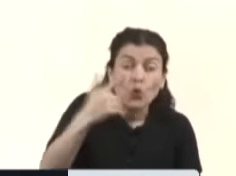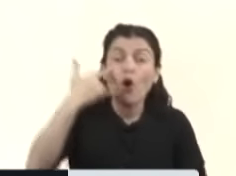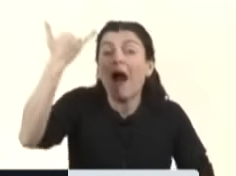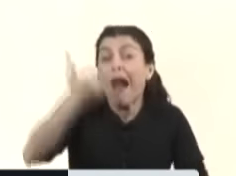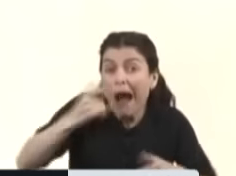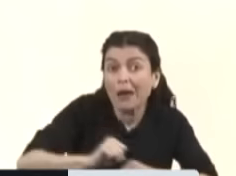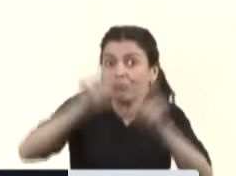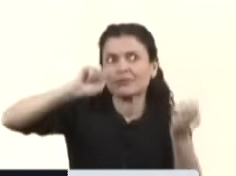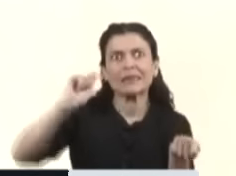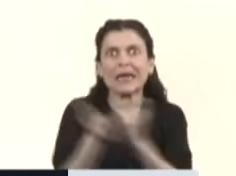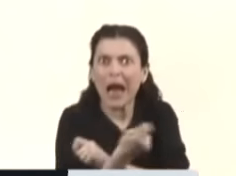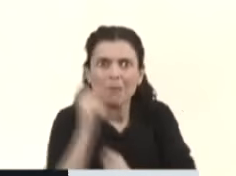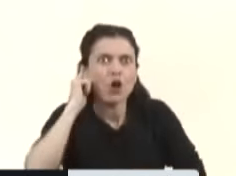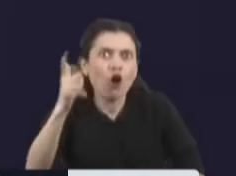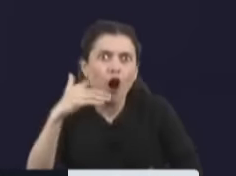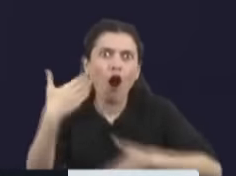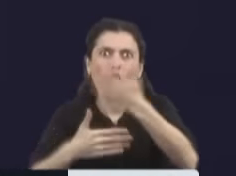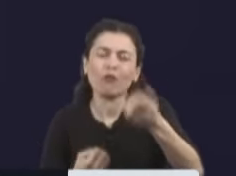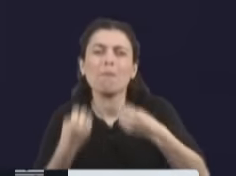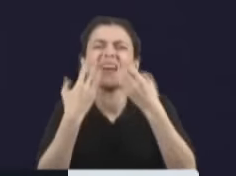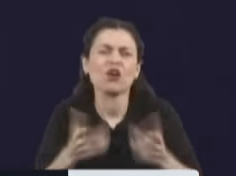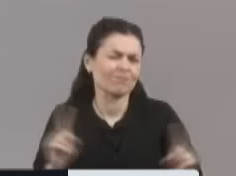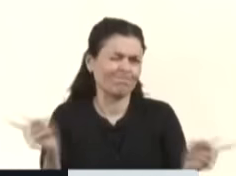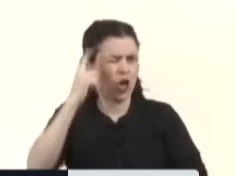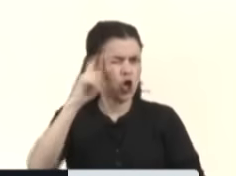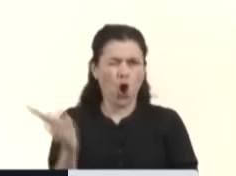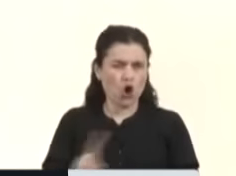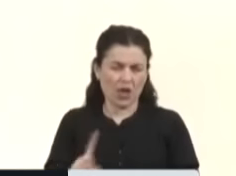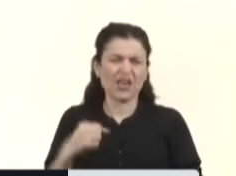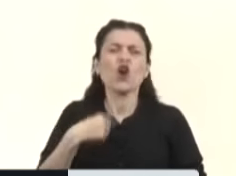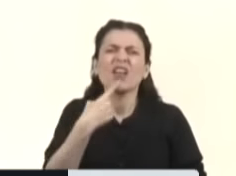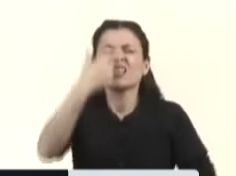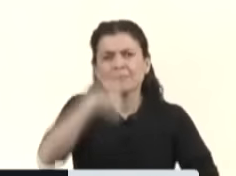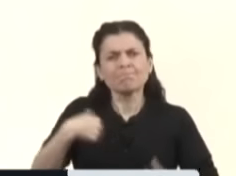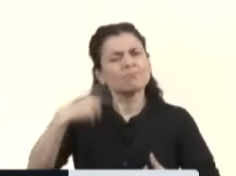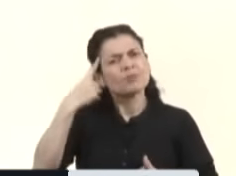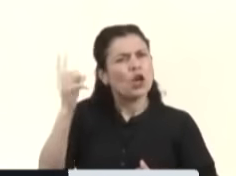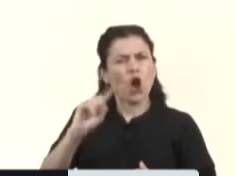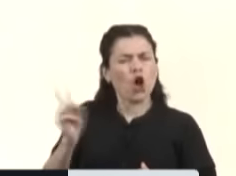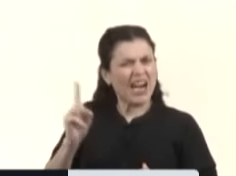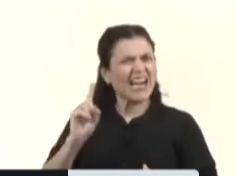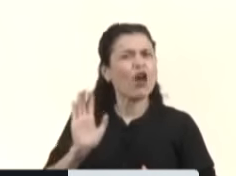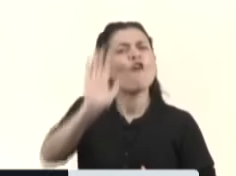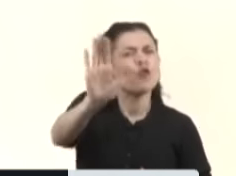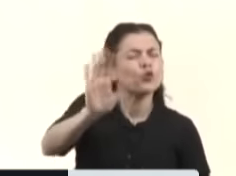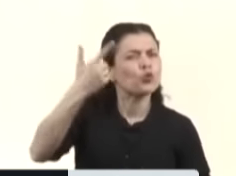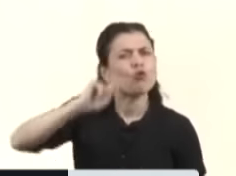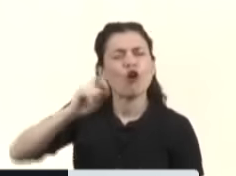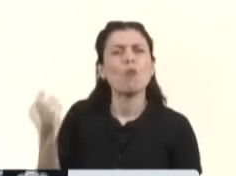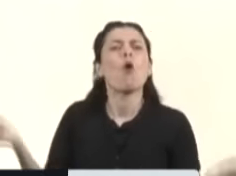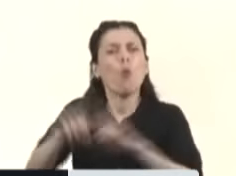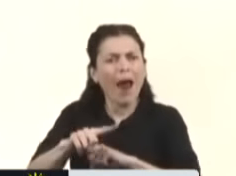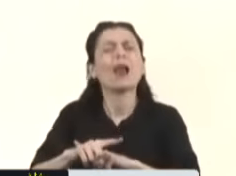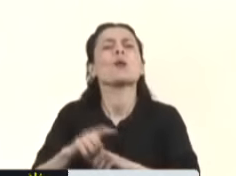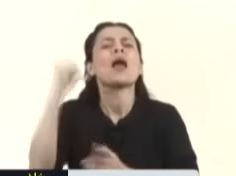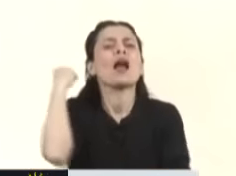saber cómo no me repetís no te escuché la última parte dijo no vislumbro la recuperación ah y no va a suceder Cómo